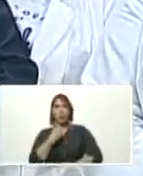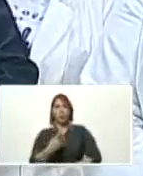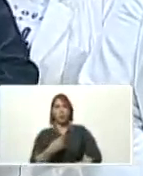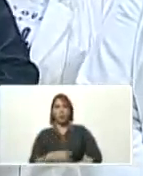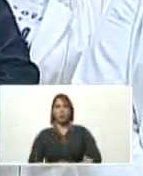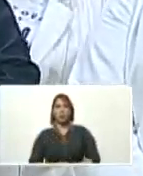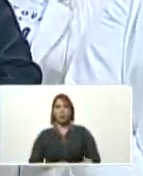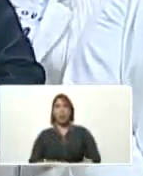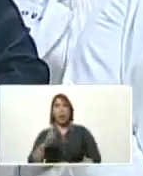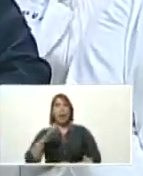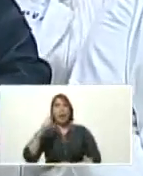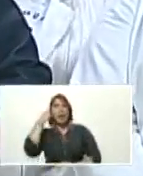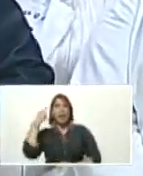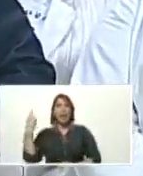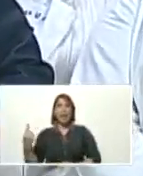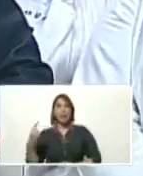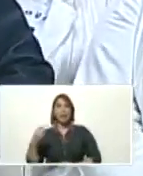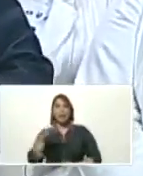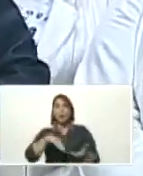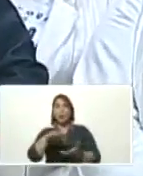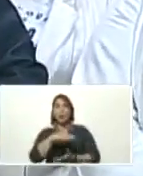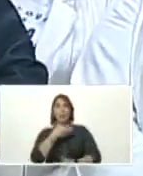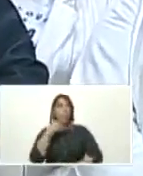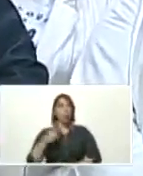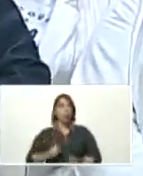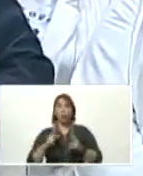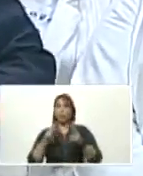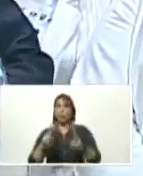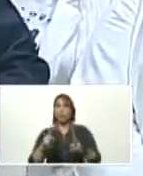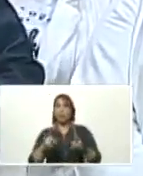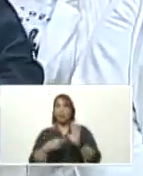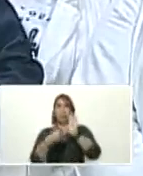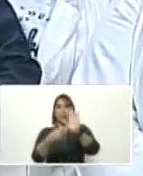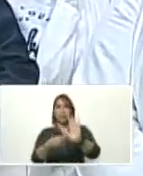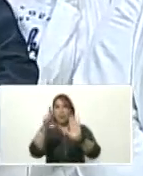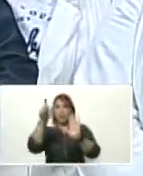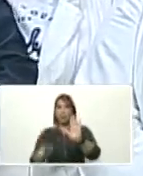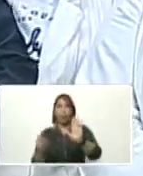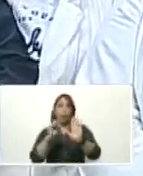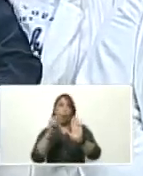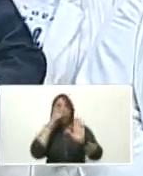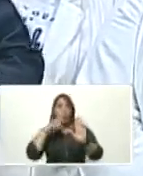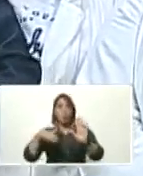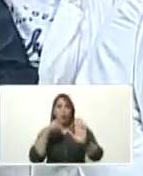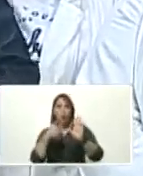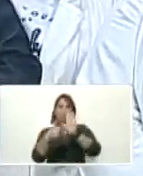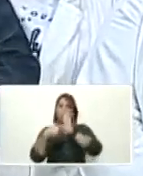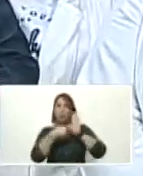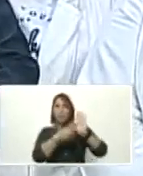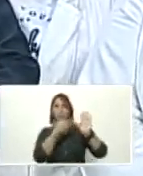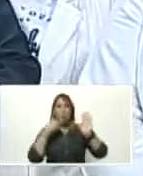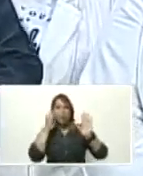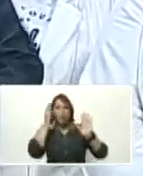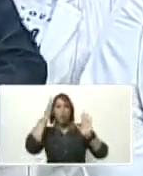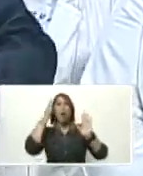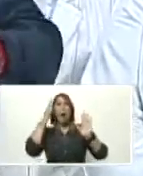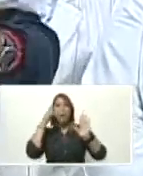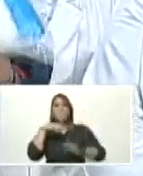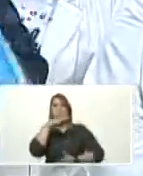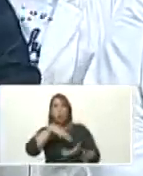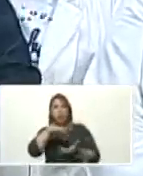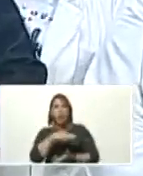la crisis es la mejor oportunidad que se le presenta a la persona y a los pueblos para demostrarse a sí mismo sus mejores capacidades. En la crisis surge la inventiva.